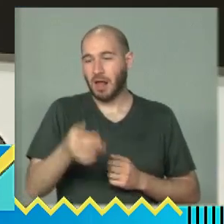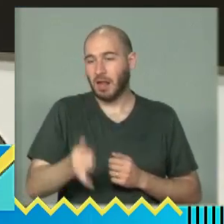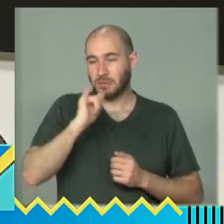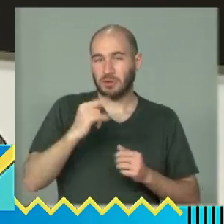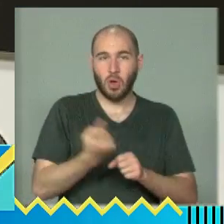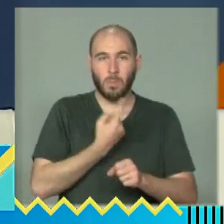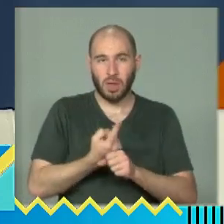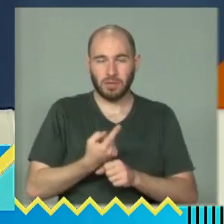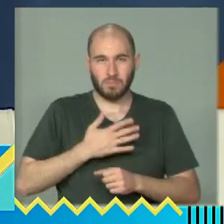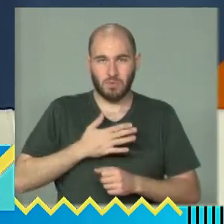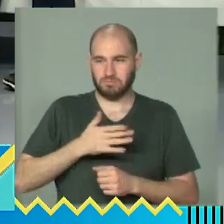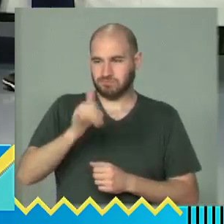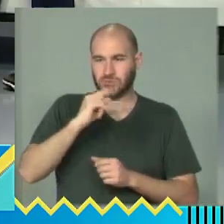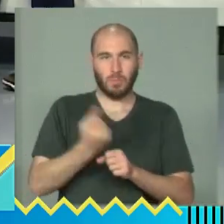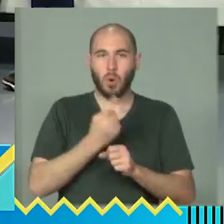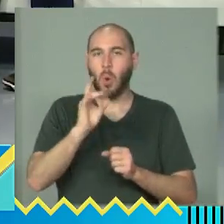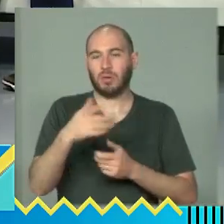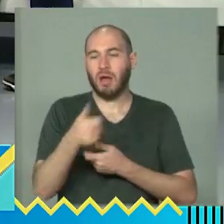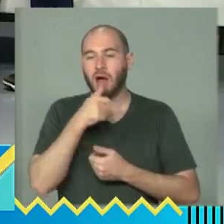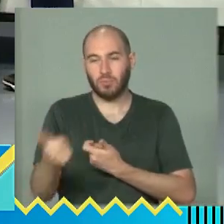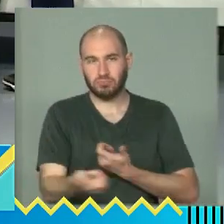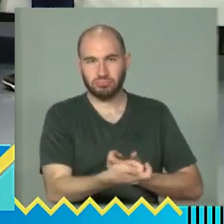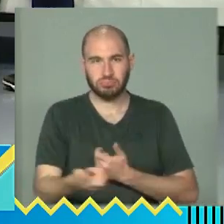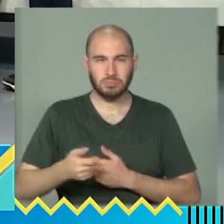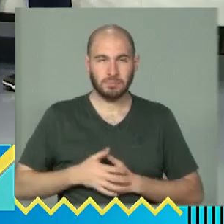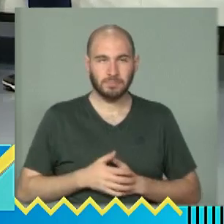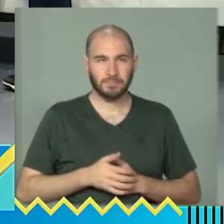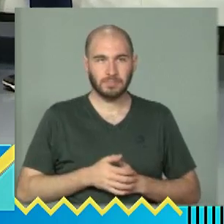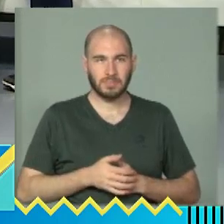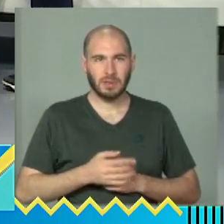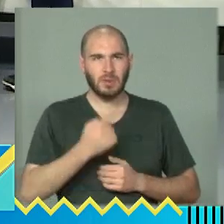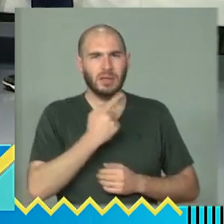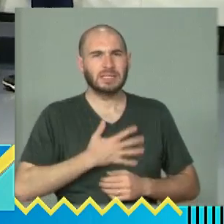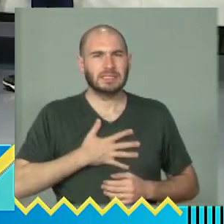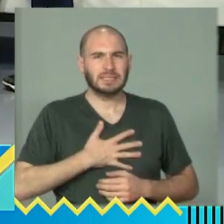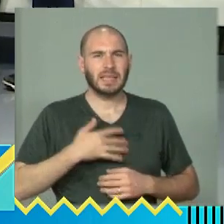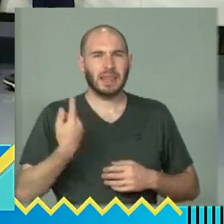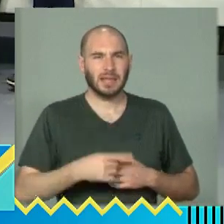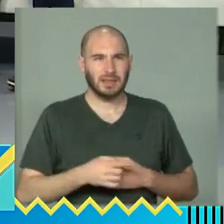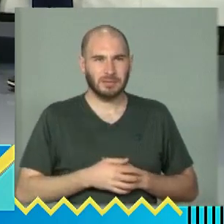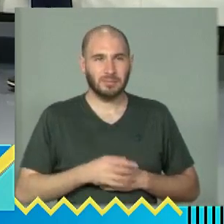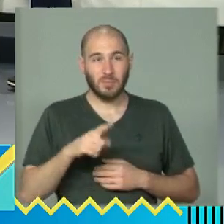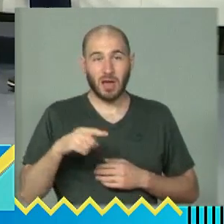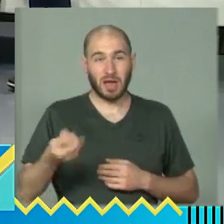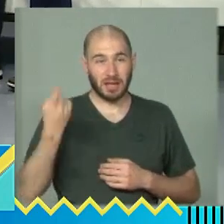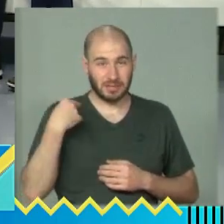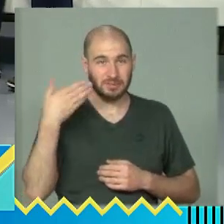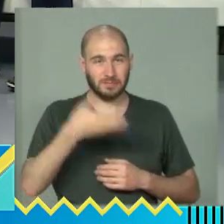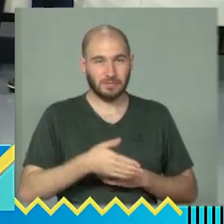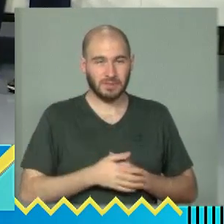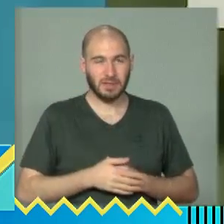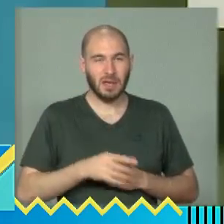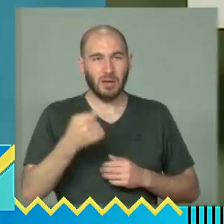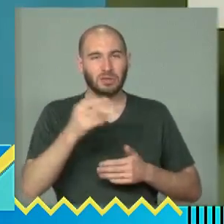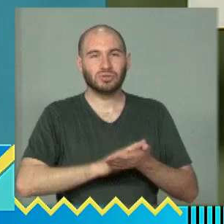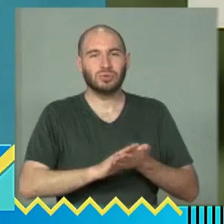claro, para el consumo propio, digamos, solo para riego. Buenísimo. ¿Qué sentís al escucharlos y ver esto? Bueno, ayer estuviste, claramente, escuchaste un